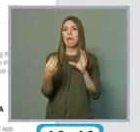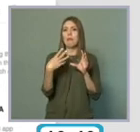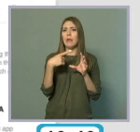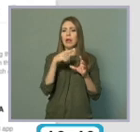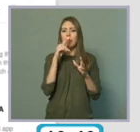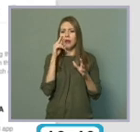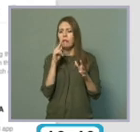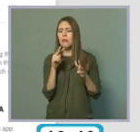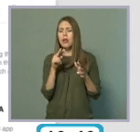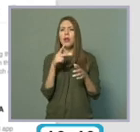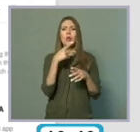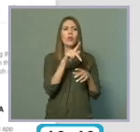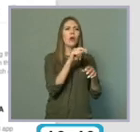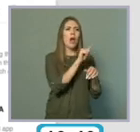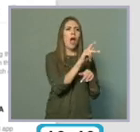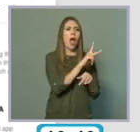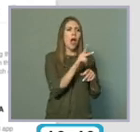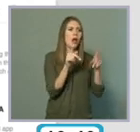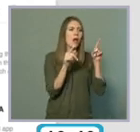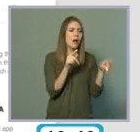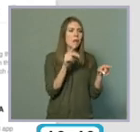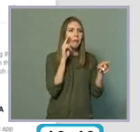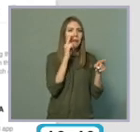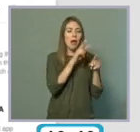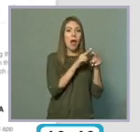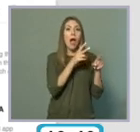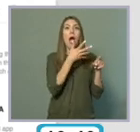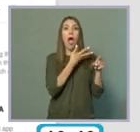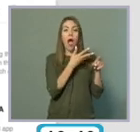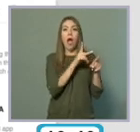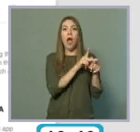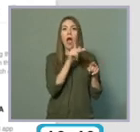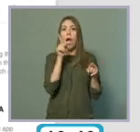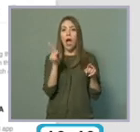está sucediendo, Claro, no lo trae un solo medio. Sí, no. Entonces vas a ver esa